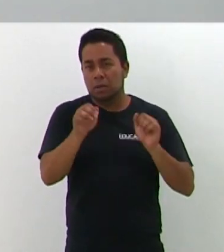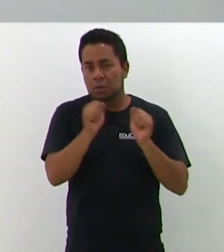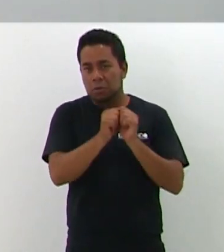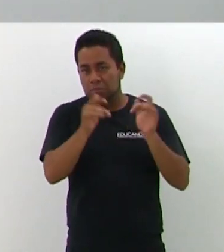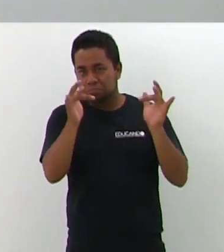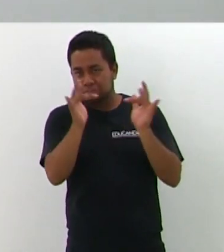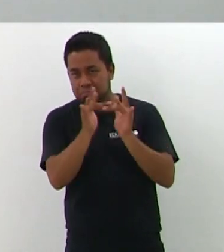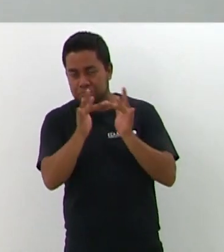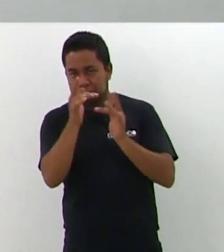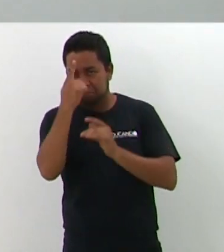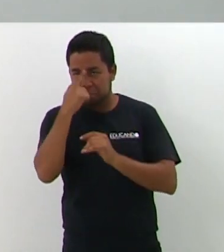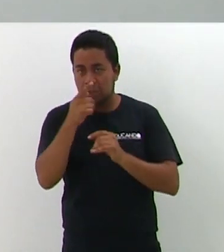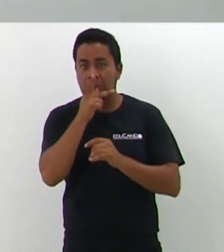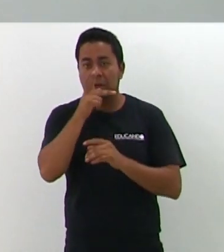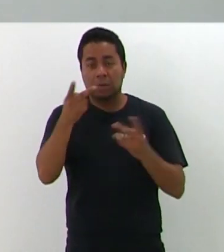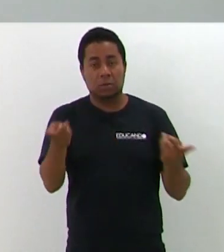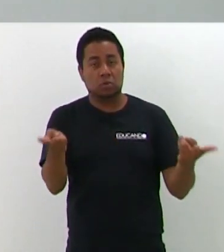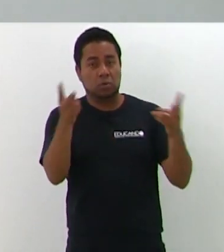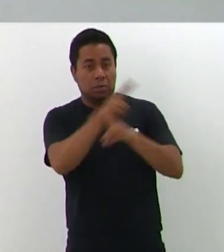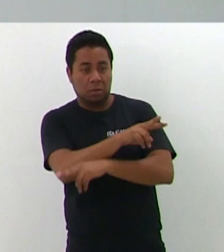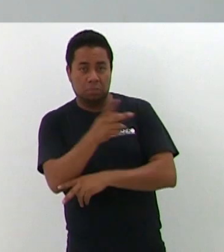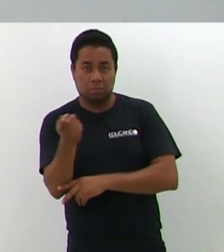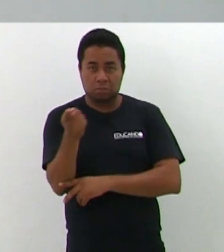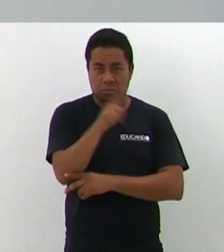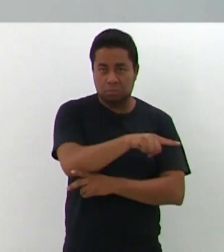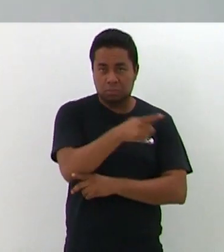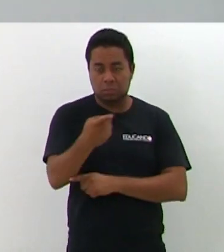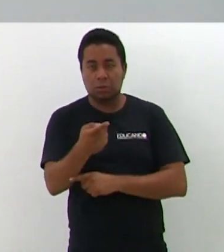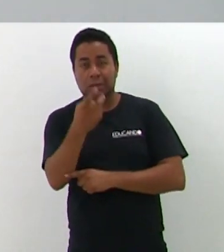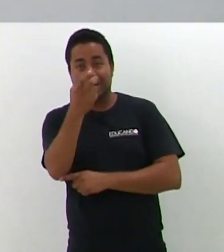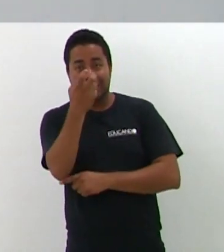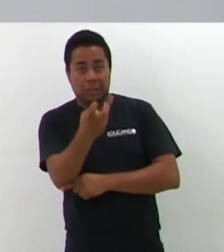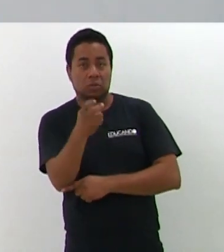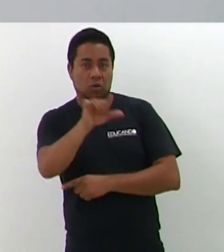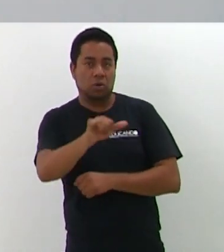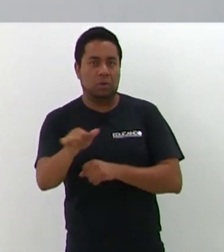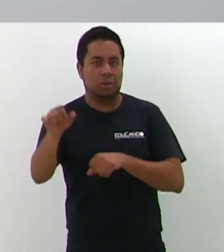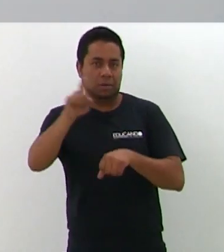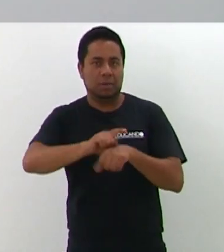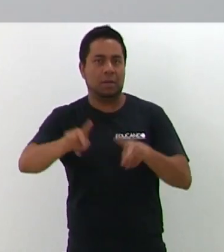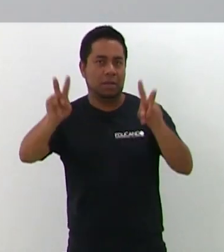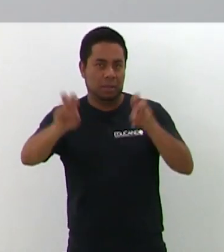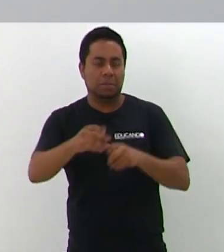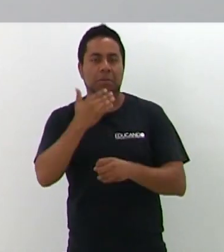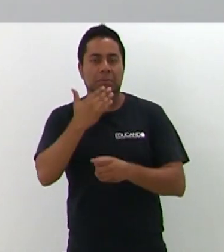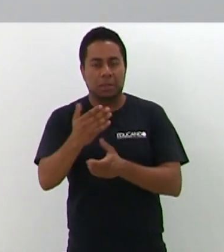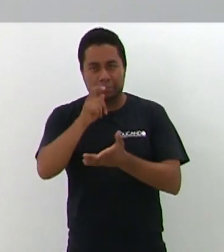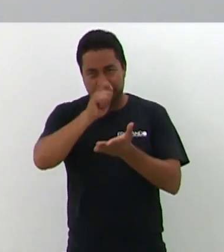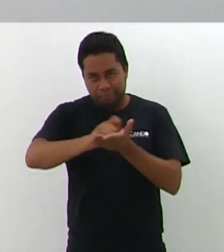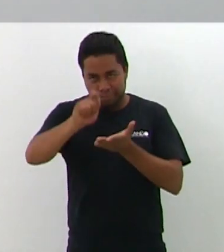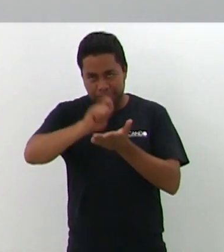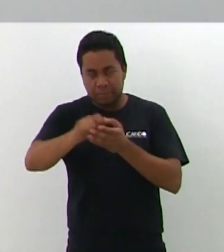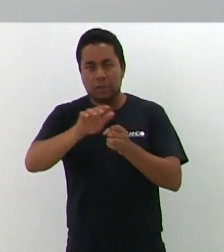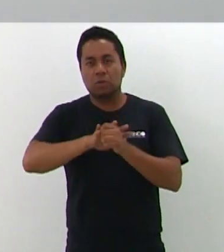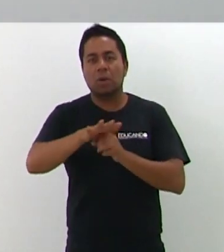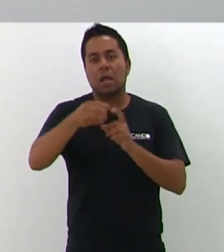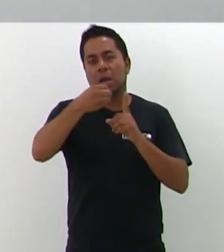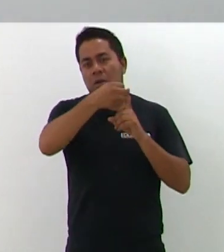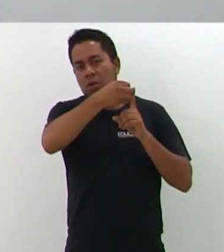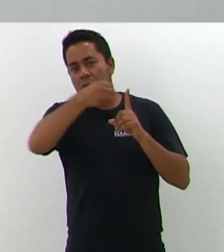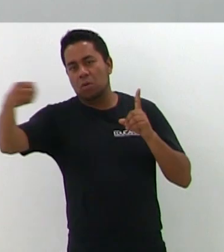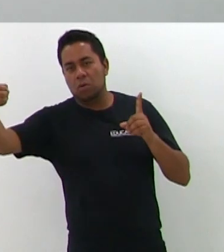esta relación contraria en las palabras, que ese es nuestro tema de hoy. Bien, vamos a escribir una